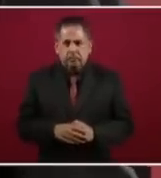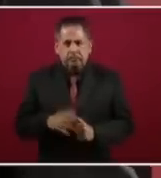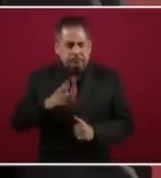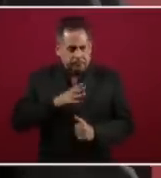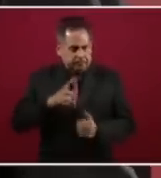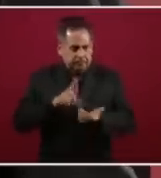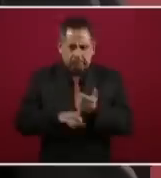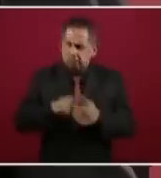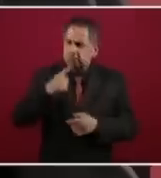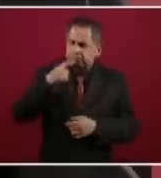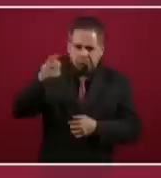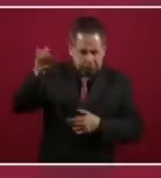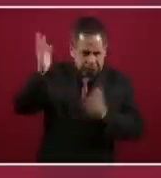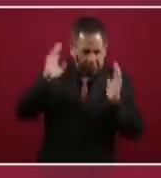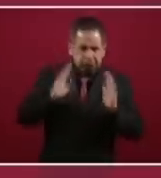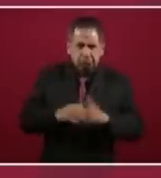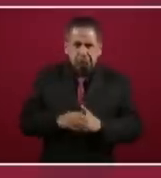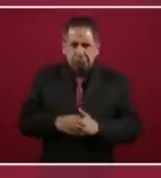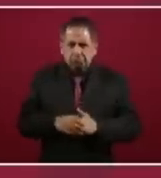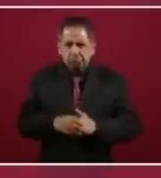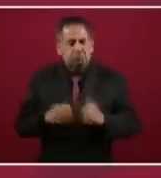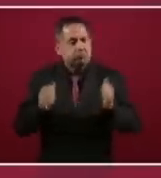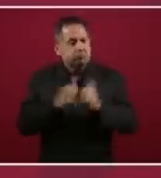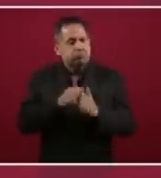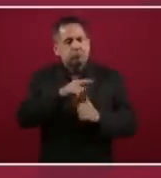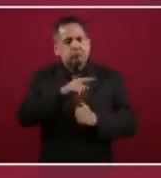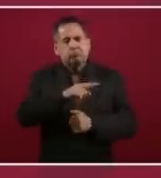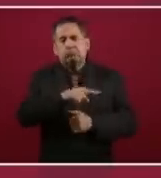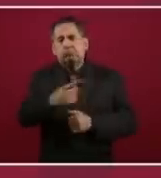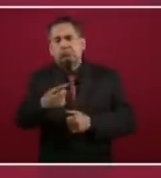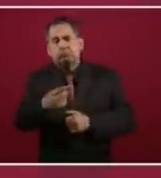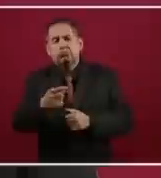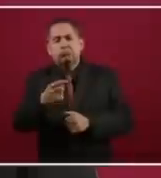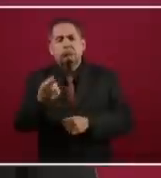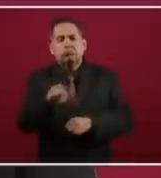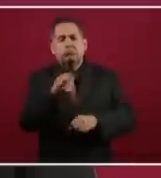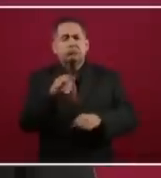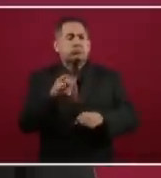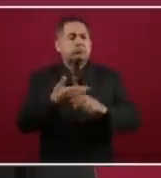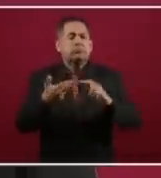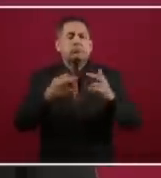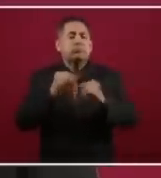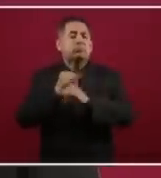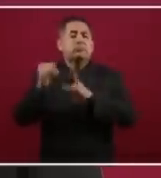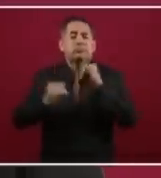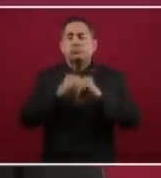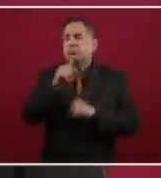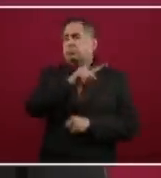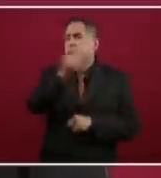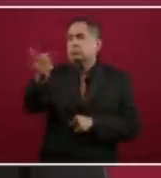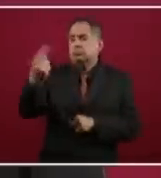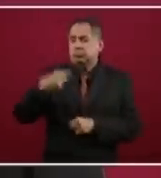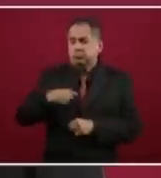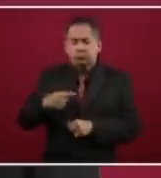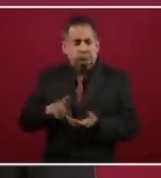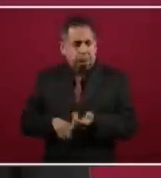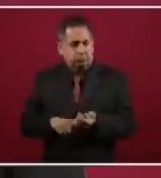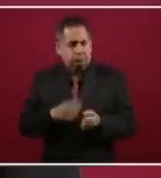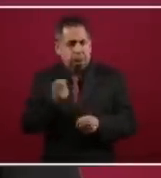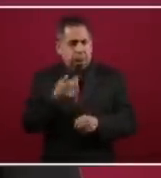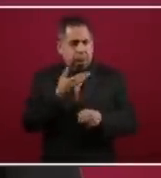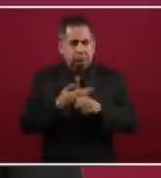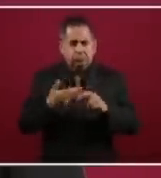vías, lo tendría que hacer a través de relaciones internacionales, a través de la Secretaría de